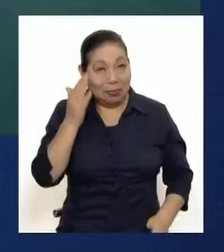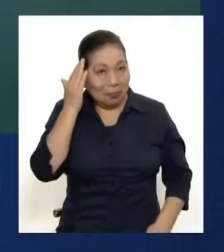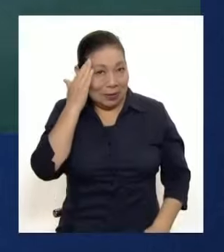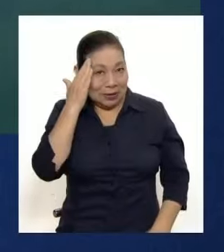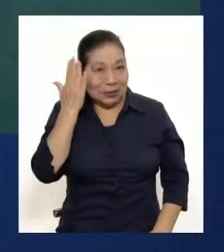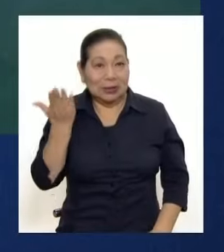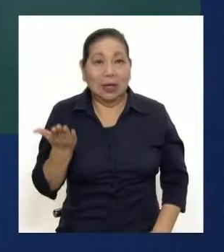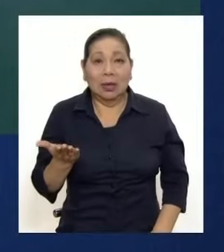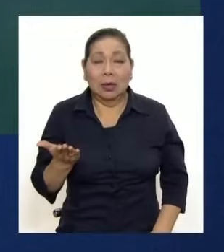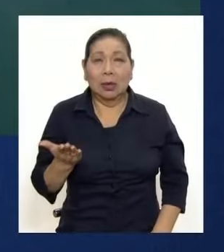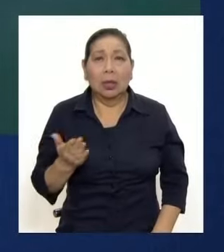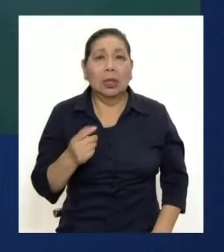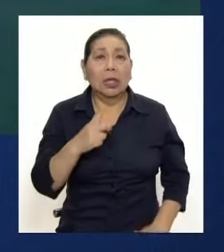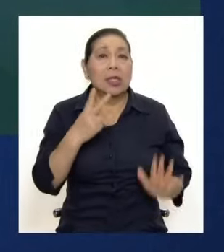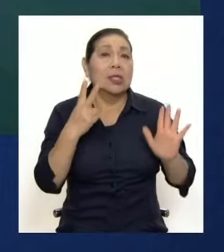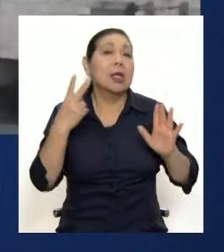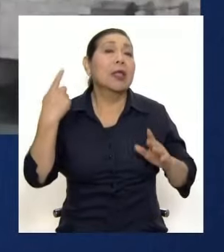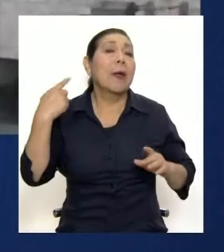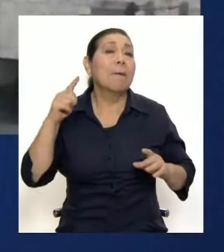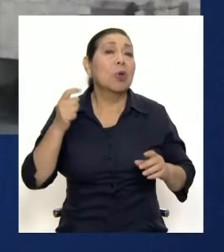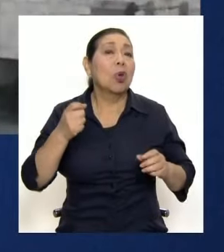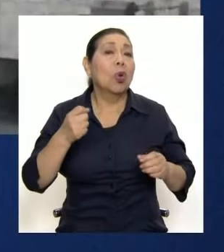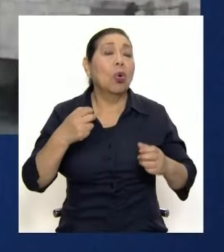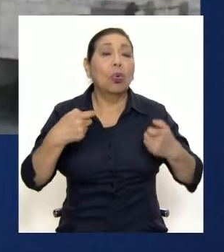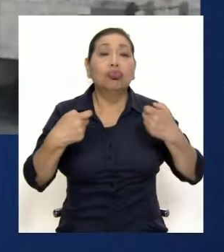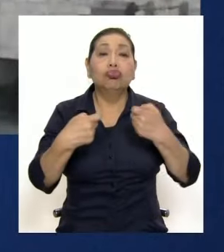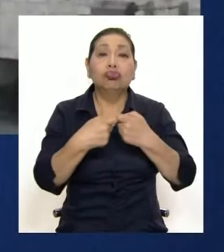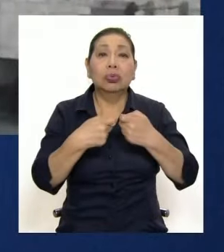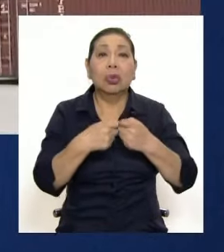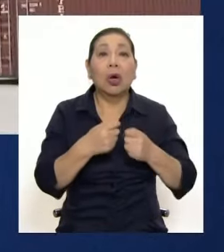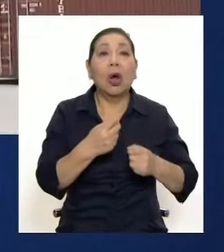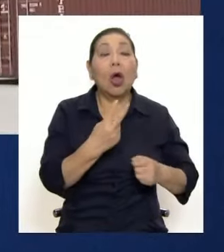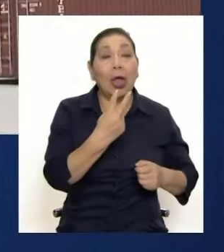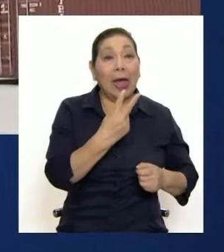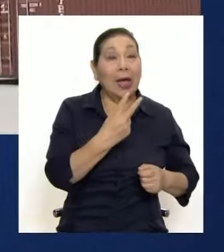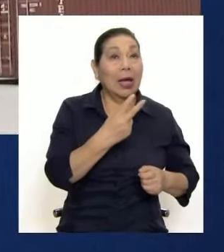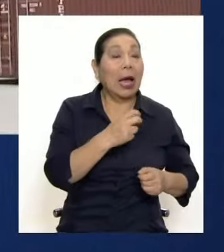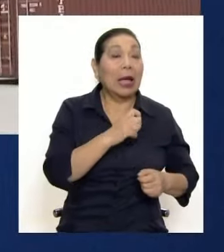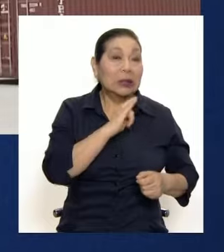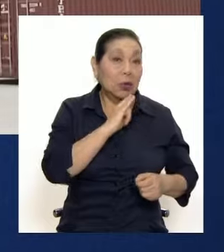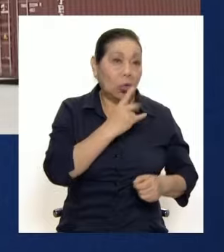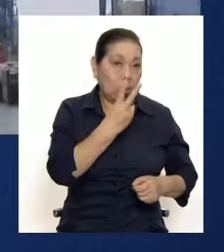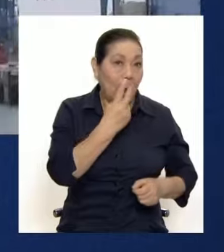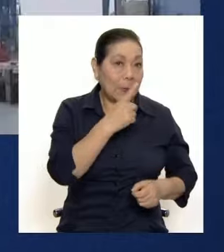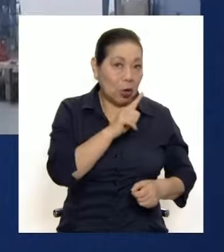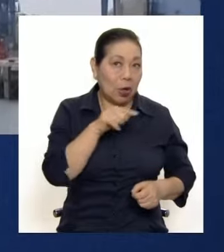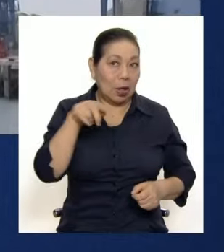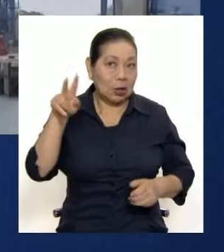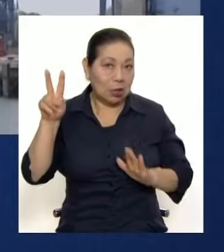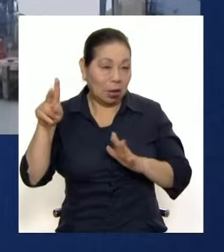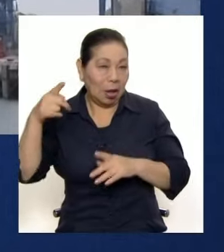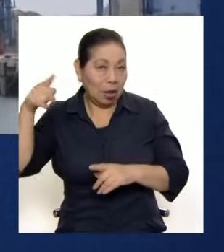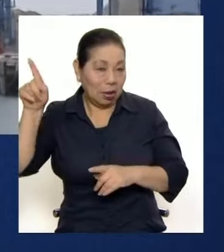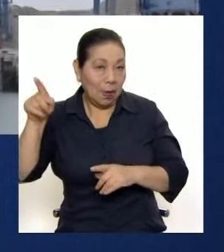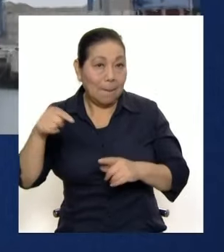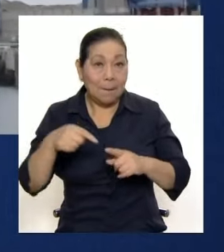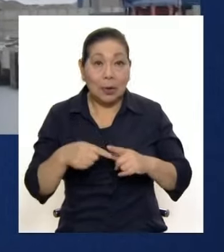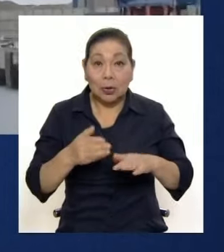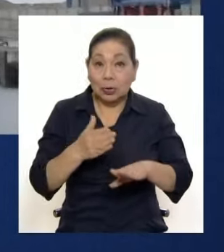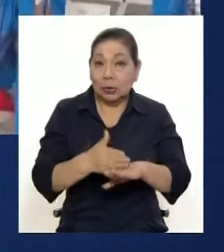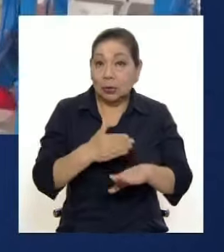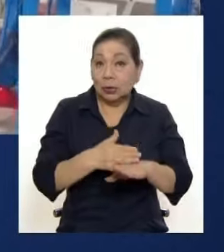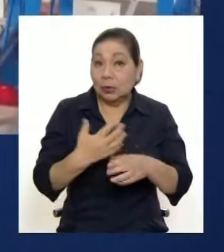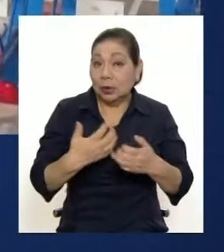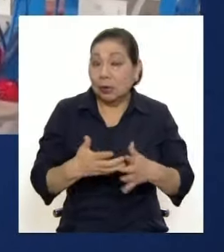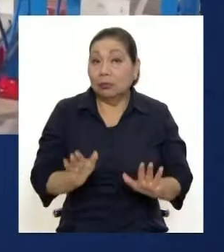idea China tiene 7 millones de autos eléctricos los Estados Unidos tienen 2 millones Entonces el el desarrollo de